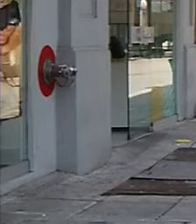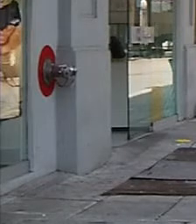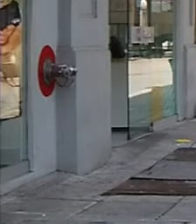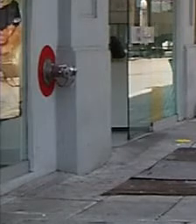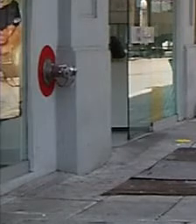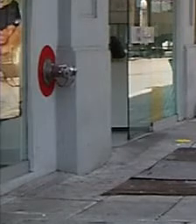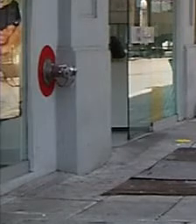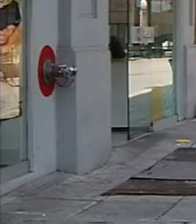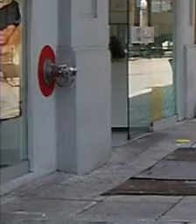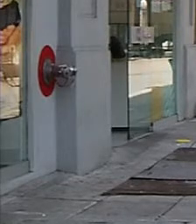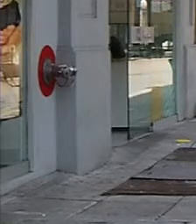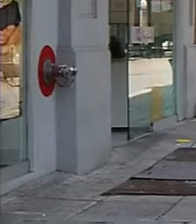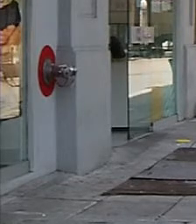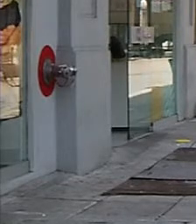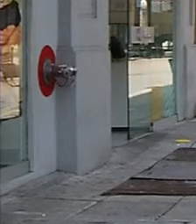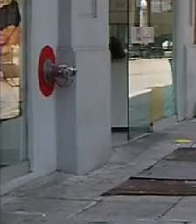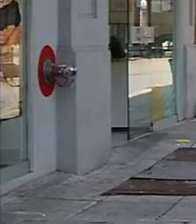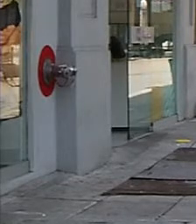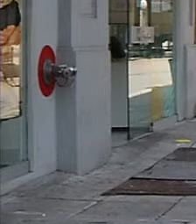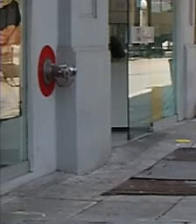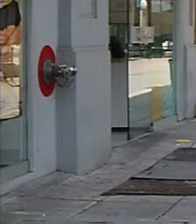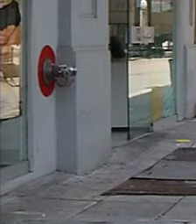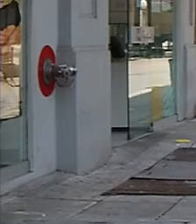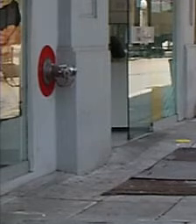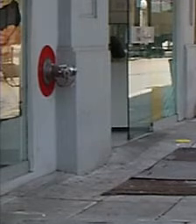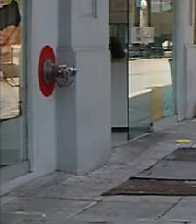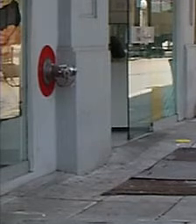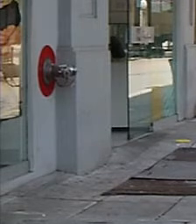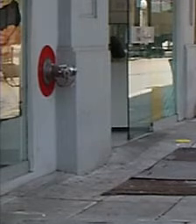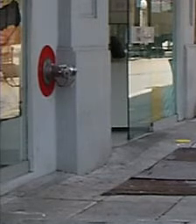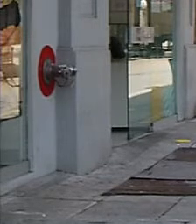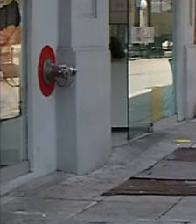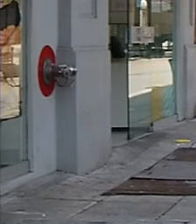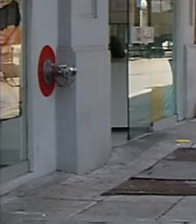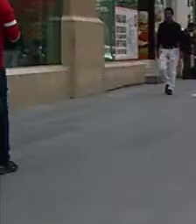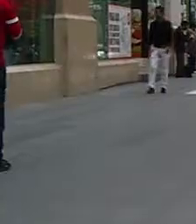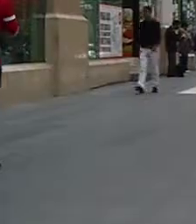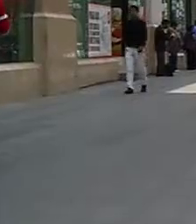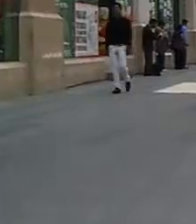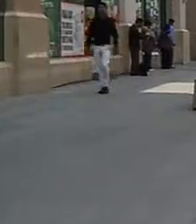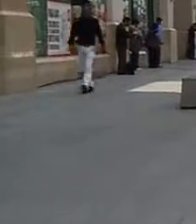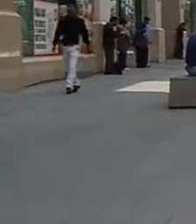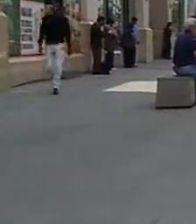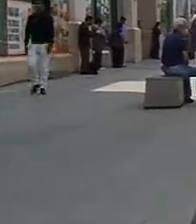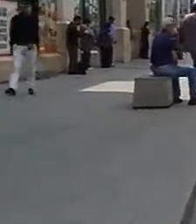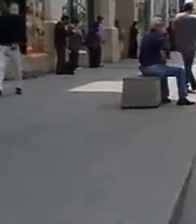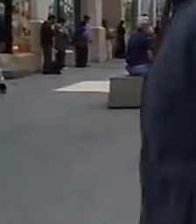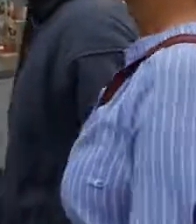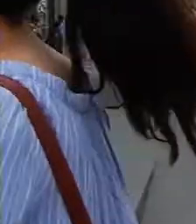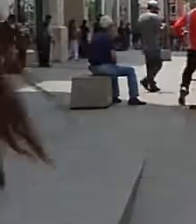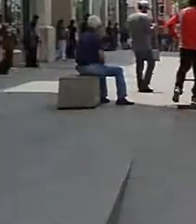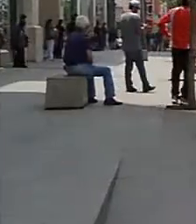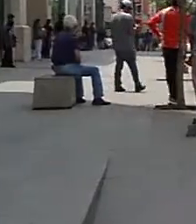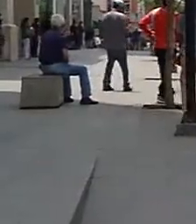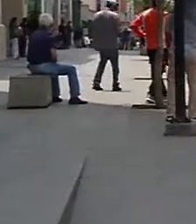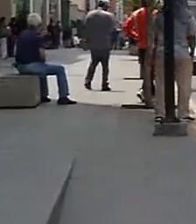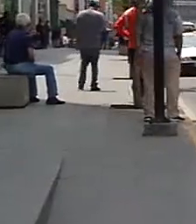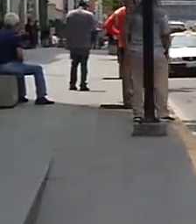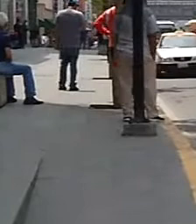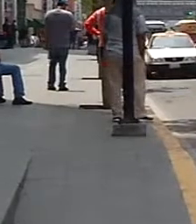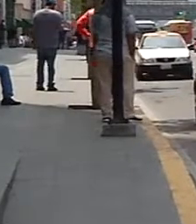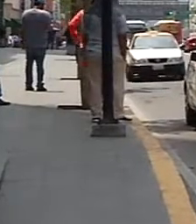señaló que los resultados es gracias a que los ciudadanos no salieron los pasados fines de semana dice que espera que con el pasar de los días